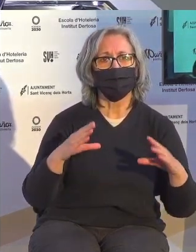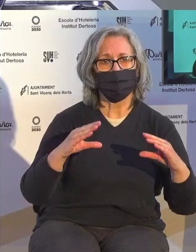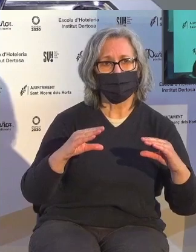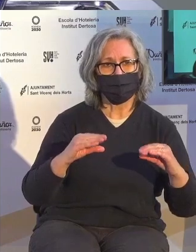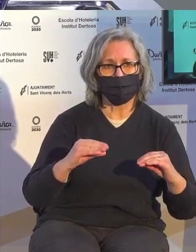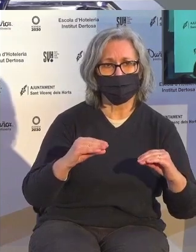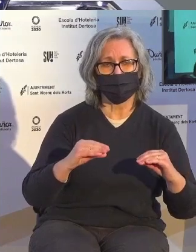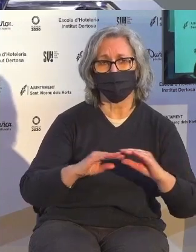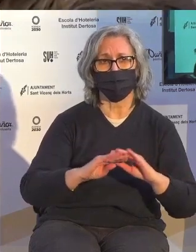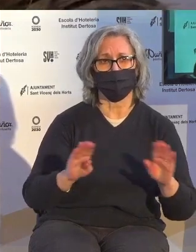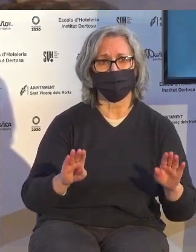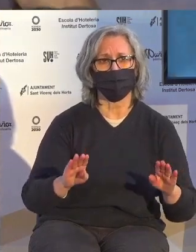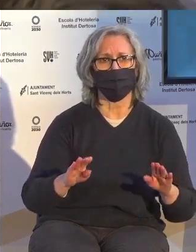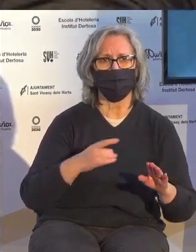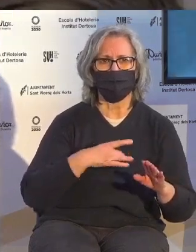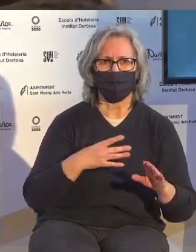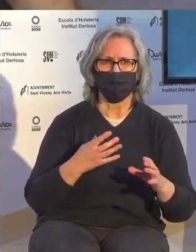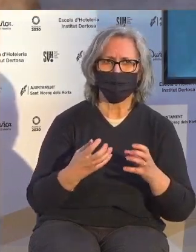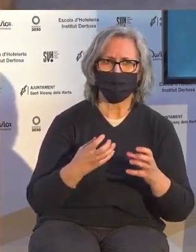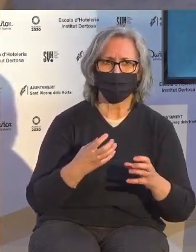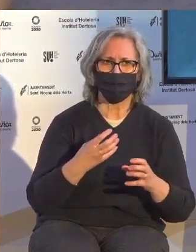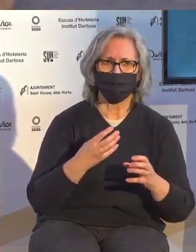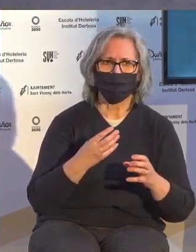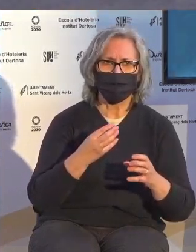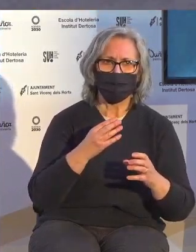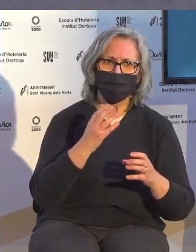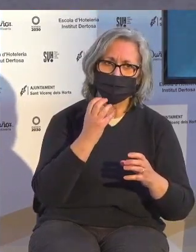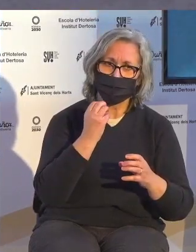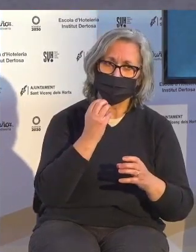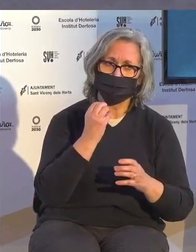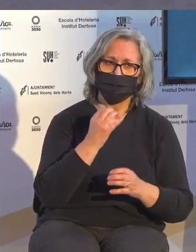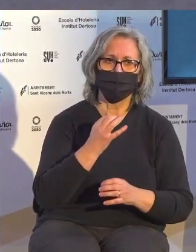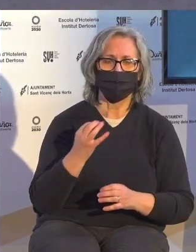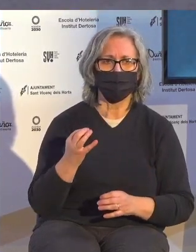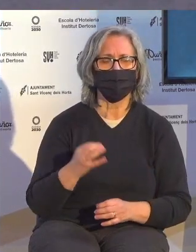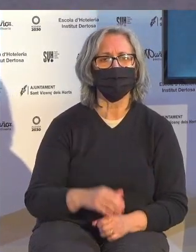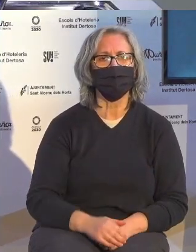muy buenos muy crocantes y perfecto